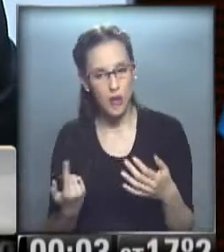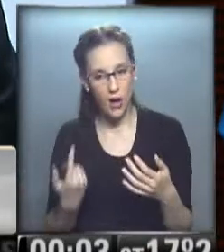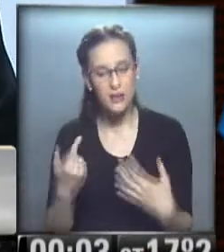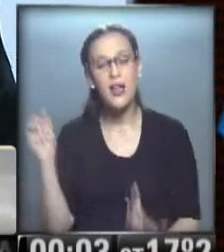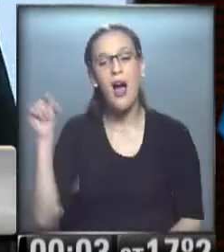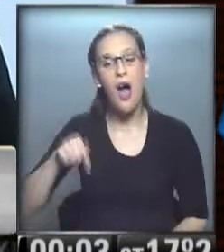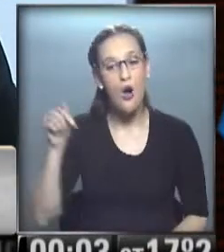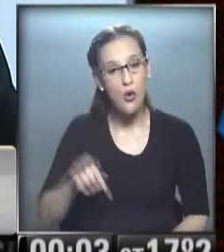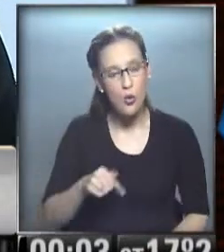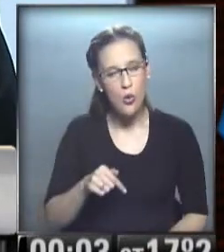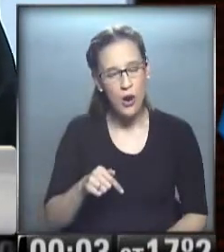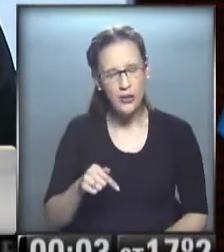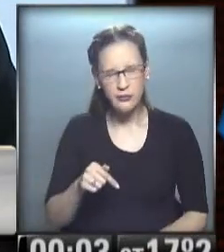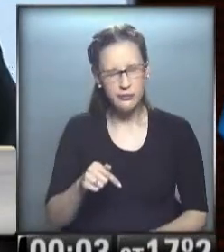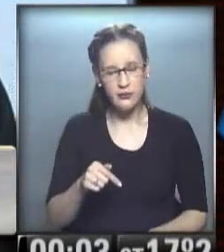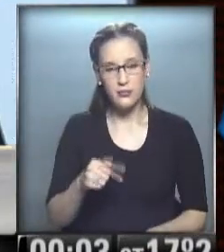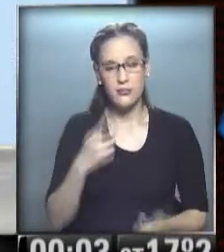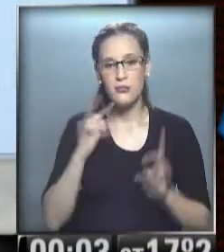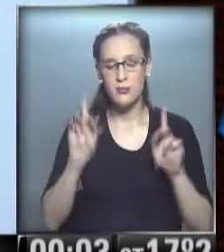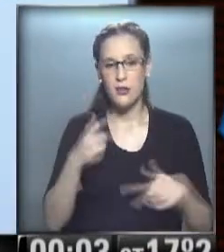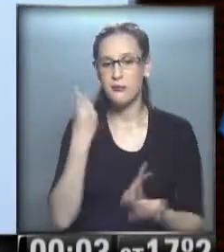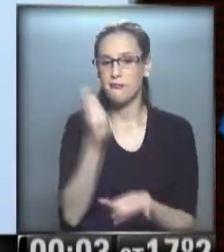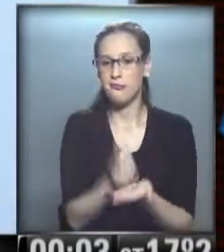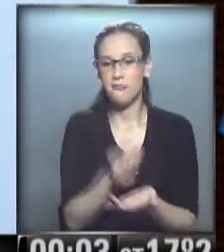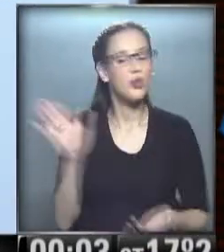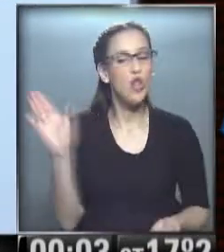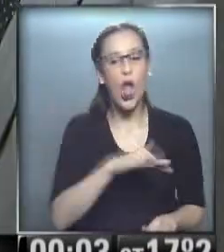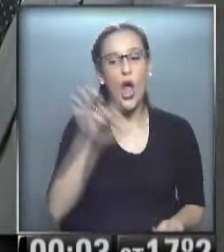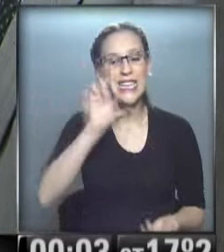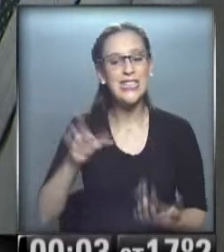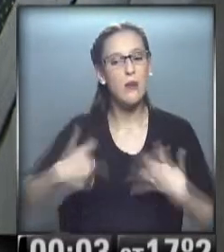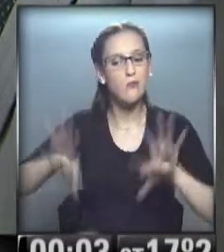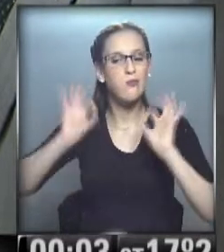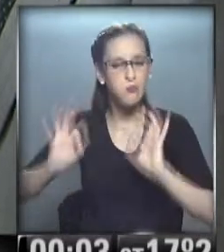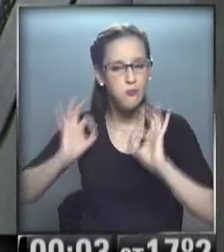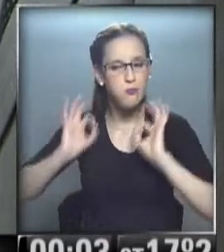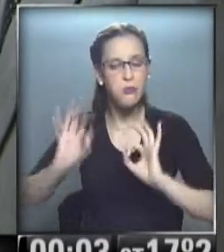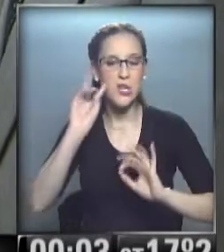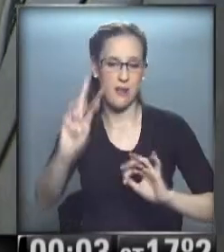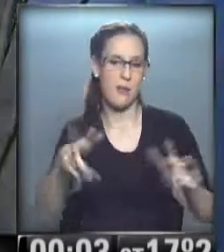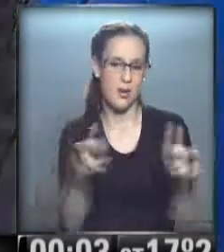ahora esta representación va a ser del país todo, ¿no? Así que estamos muy, muy felices en ese sentido.